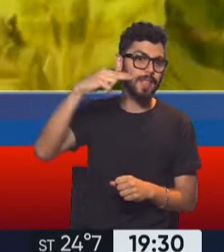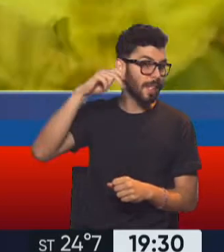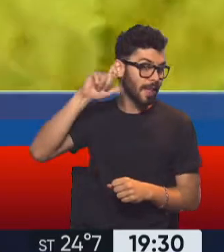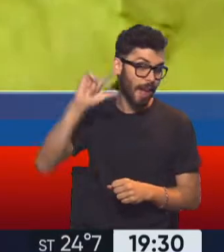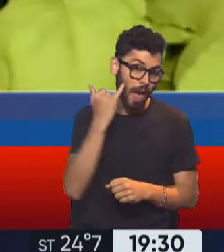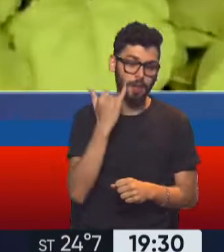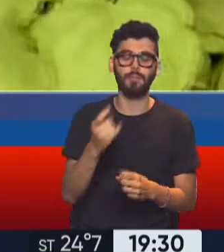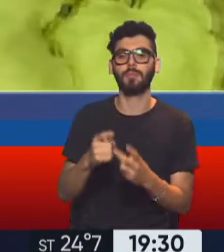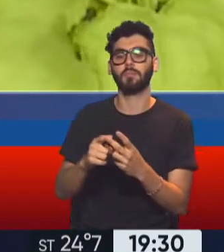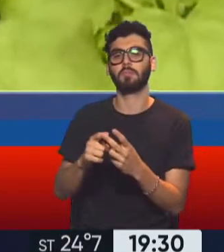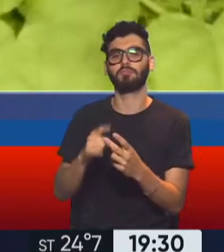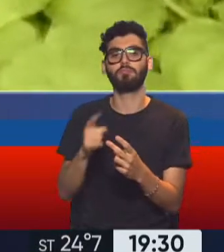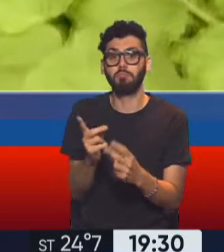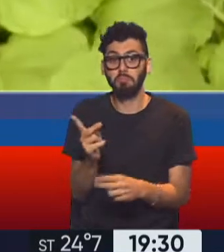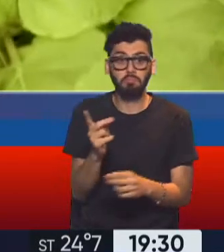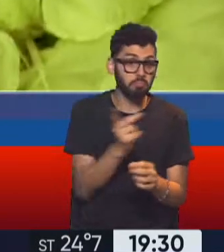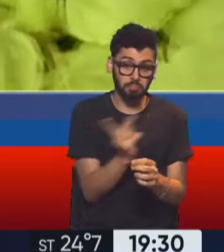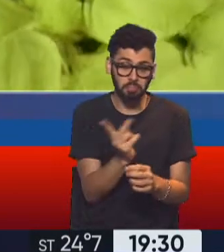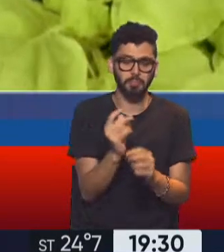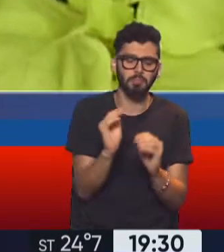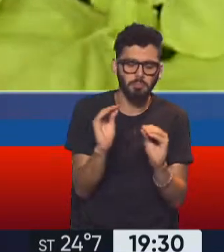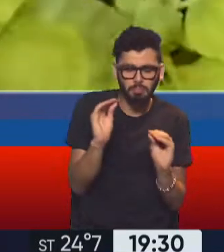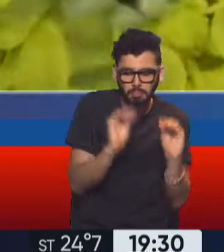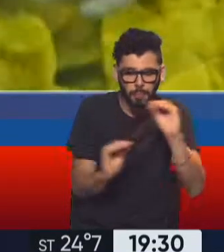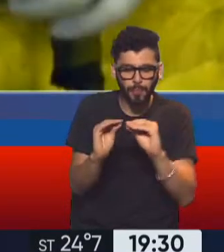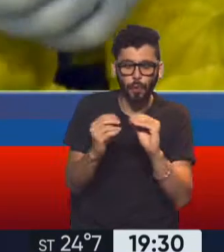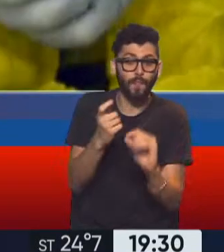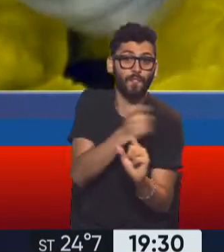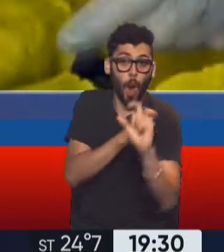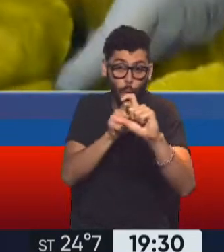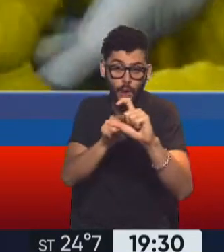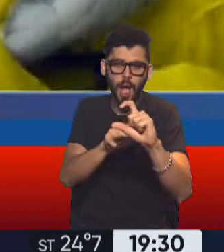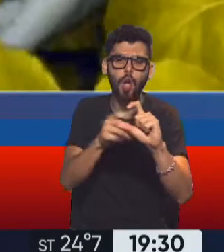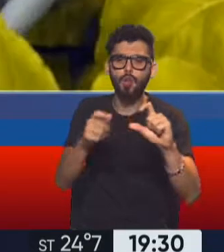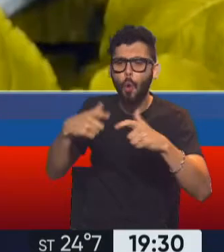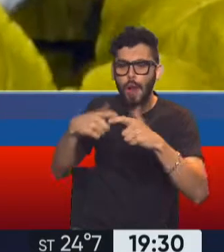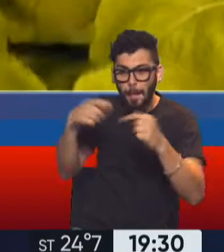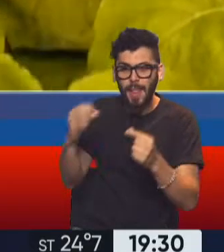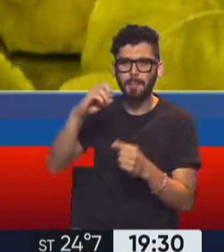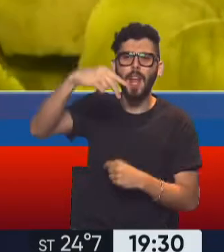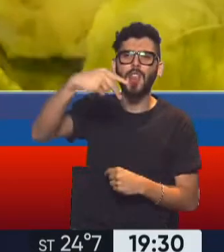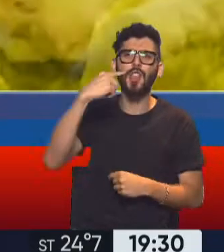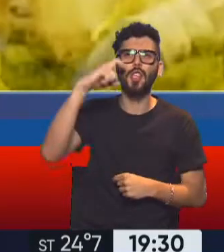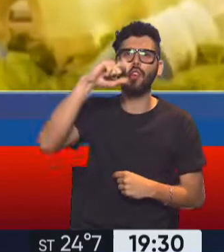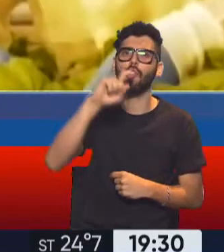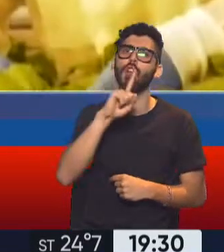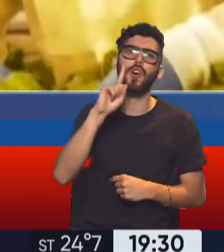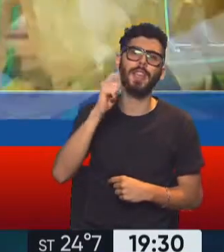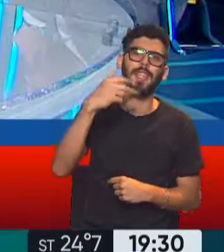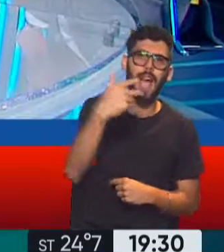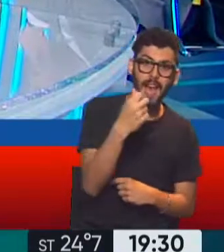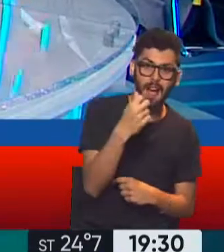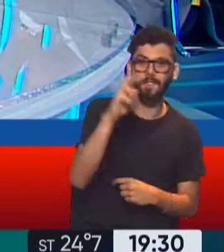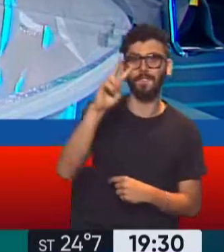Han diseñado una vacuna en el cual, con una plantita que se llama Nicotiana